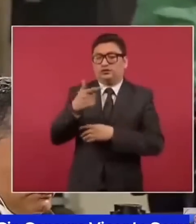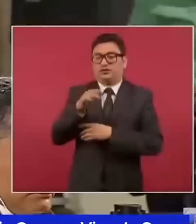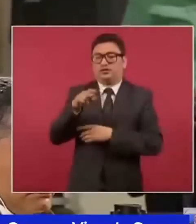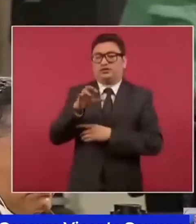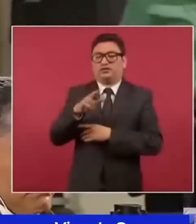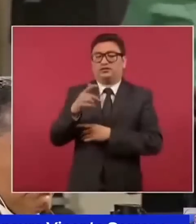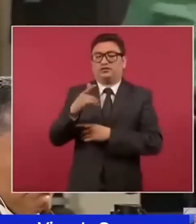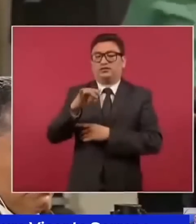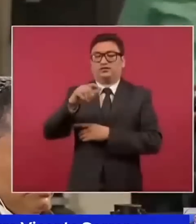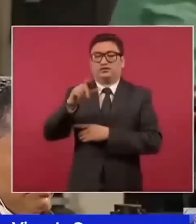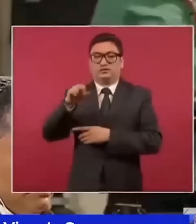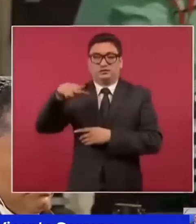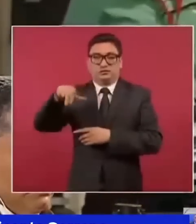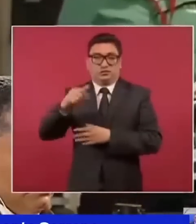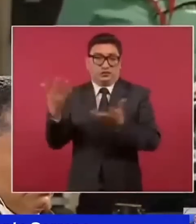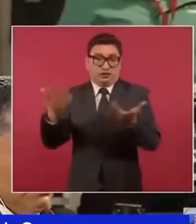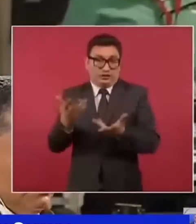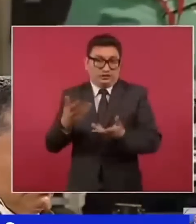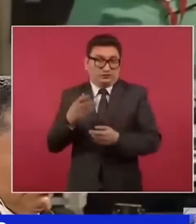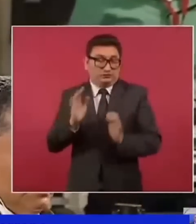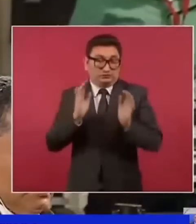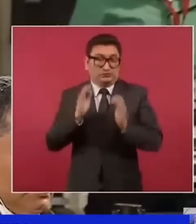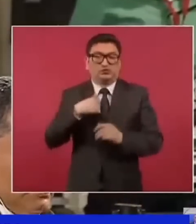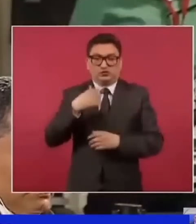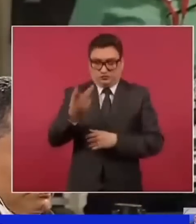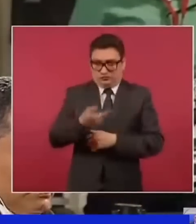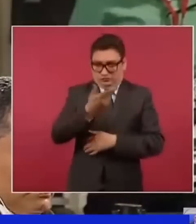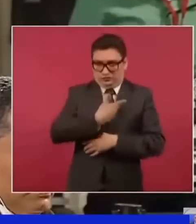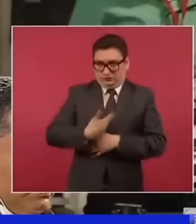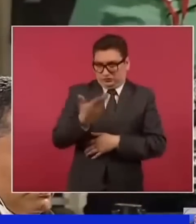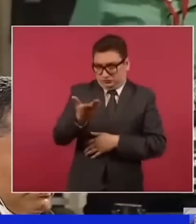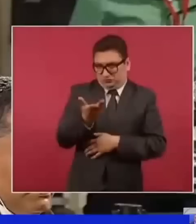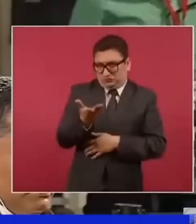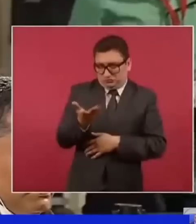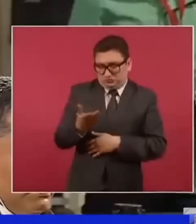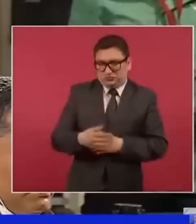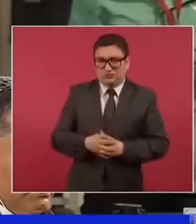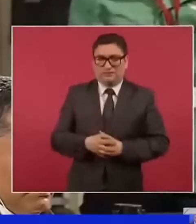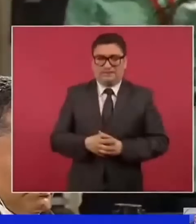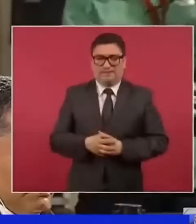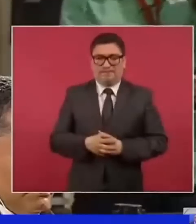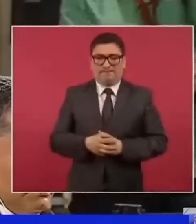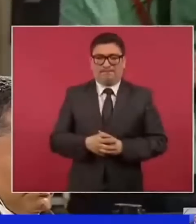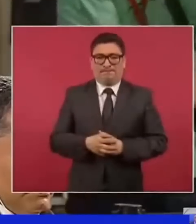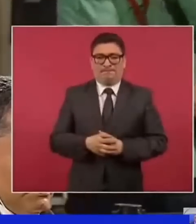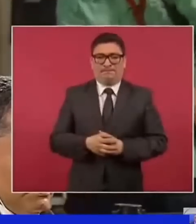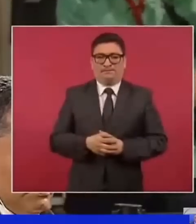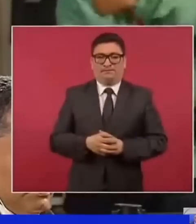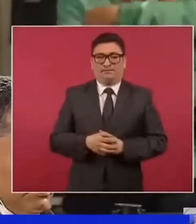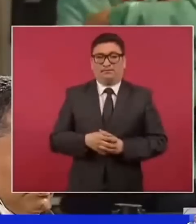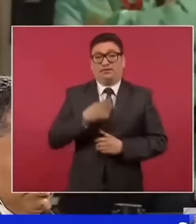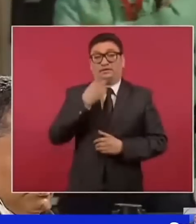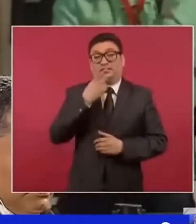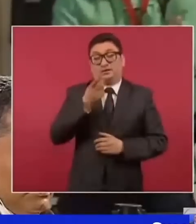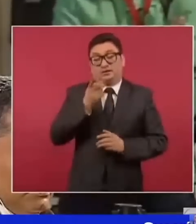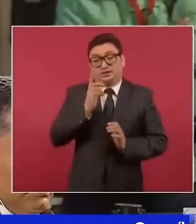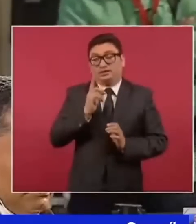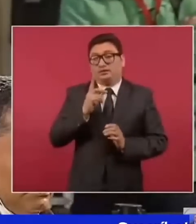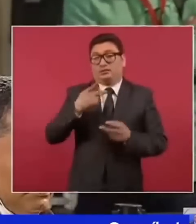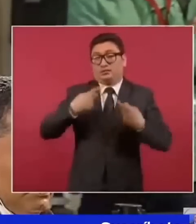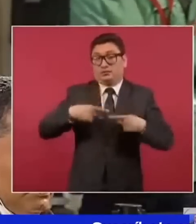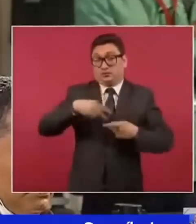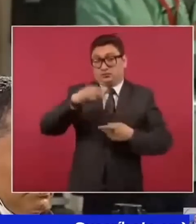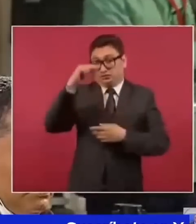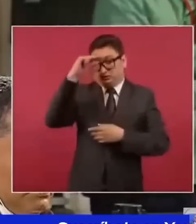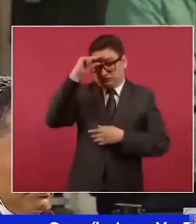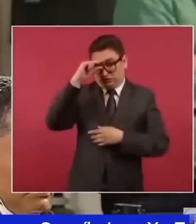García Luna. Yo le pregunto, presidente, ¿no dicen que es de sabios cambiar de opinión? ¿No